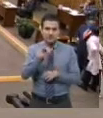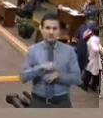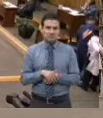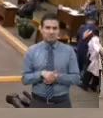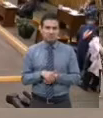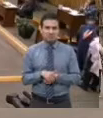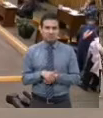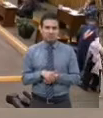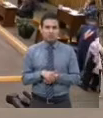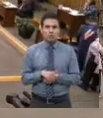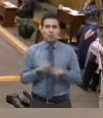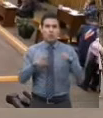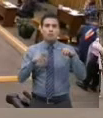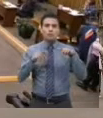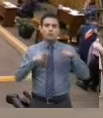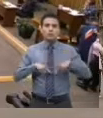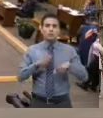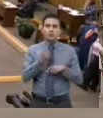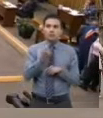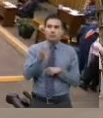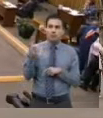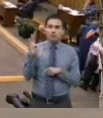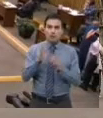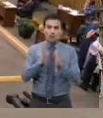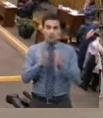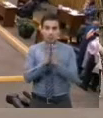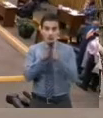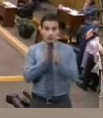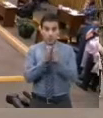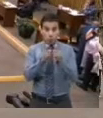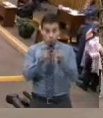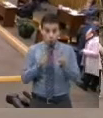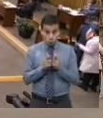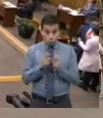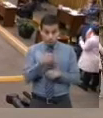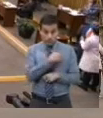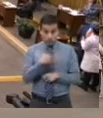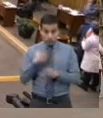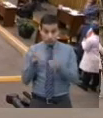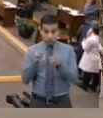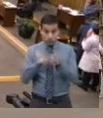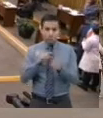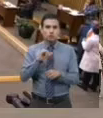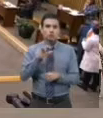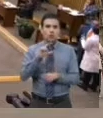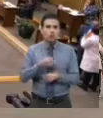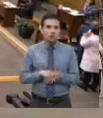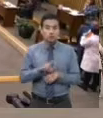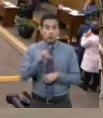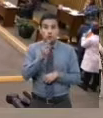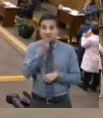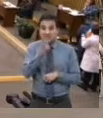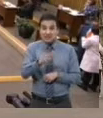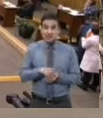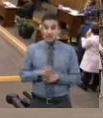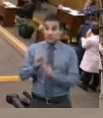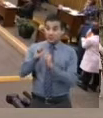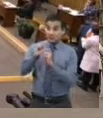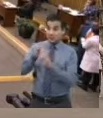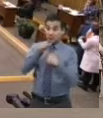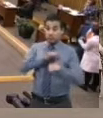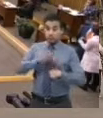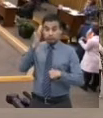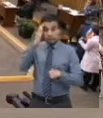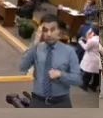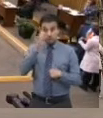posibles participantes fueran militantes del partido, tuvieran un cargo partidista, por lo cual lo manifestado